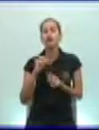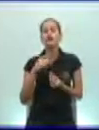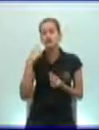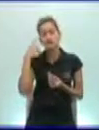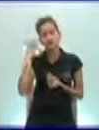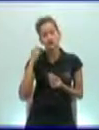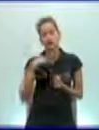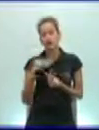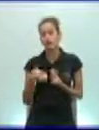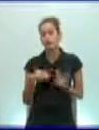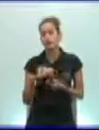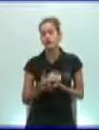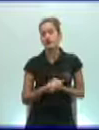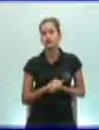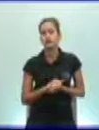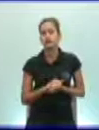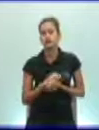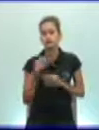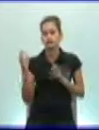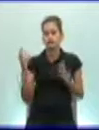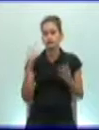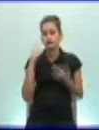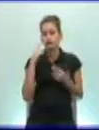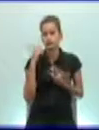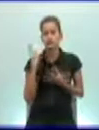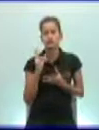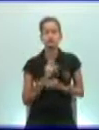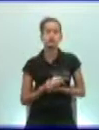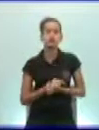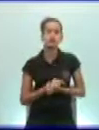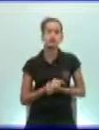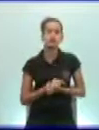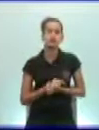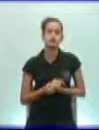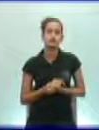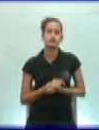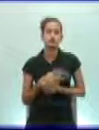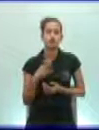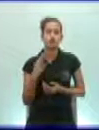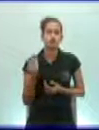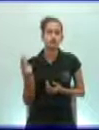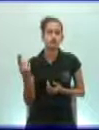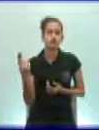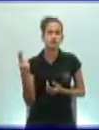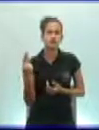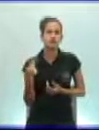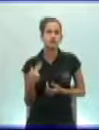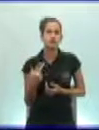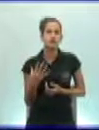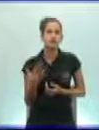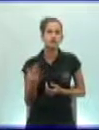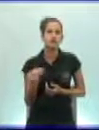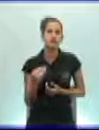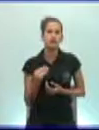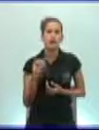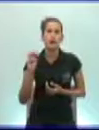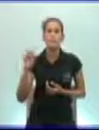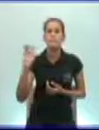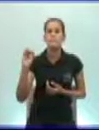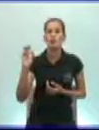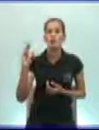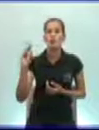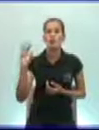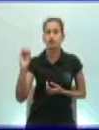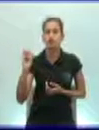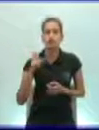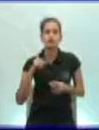que, como decía, nos indican persona, número, tiempo y modo, que aunque en este grado todavía no conocen lo que es